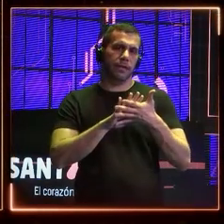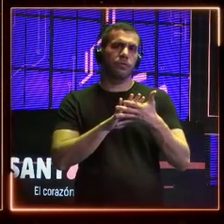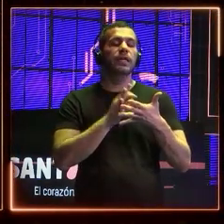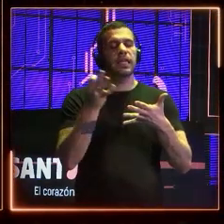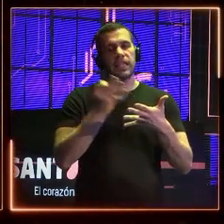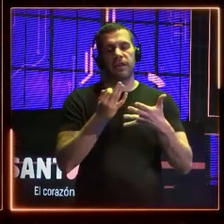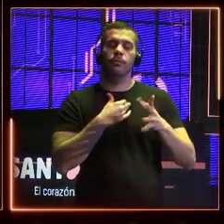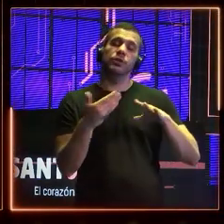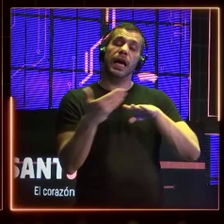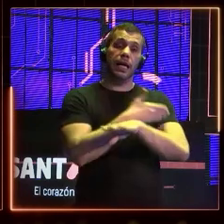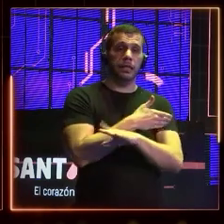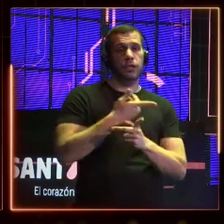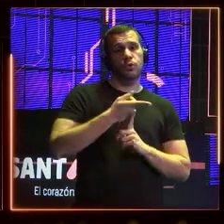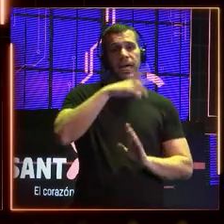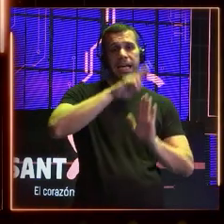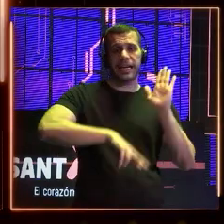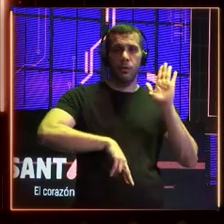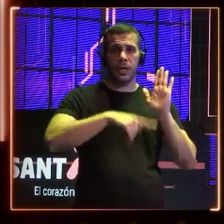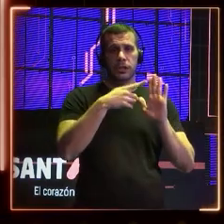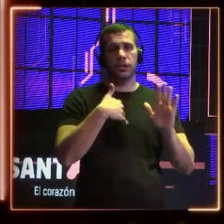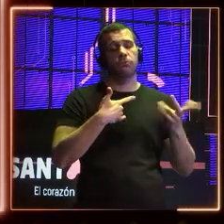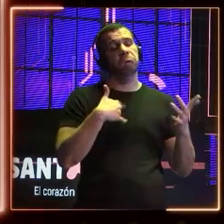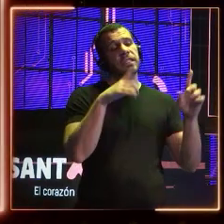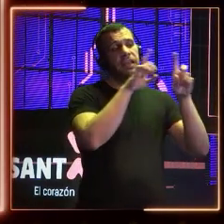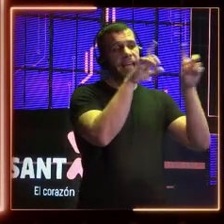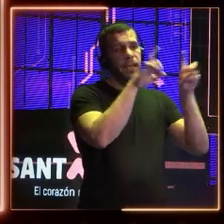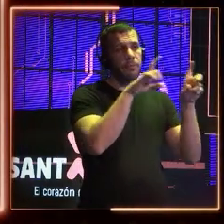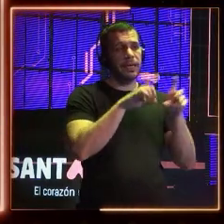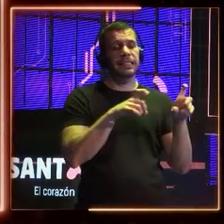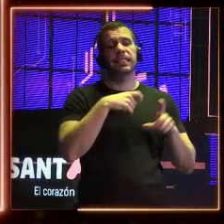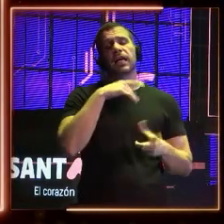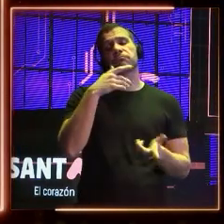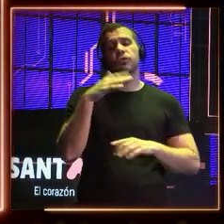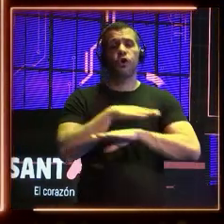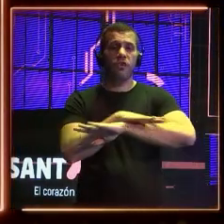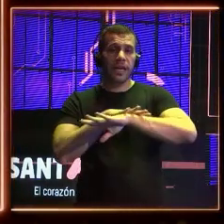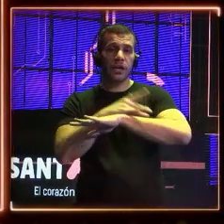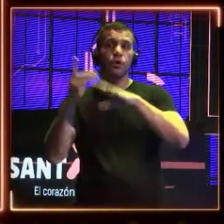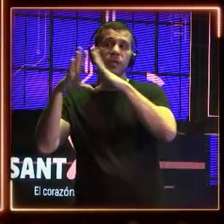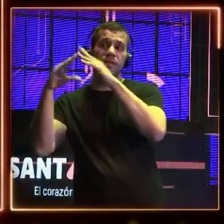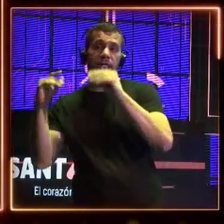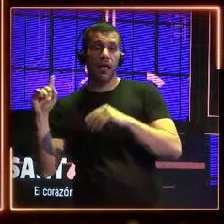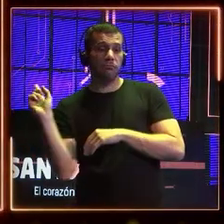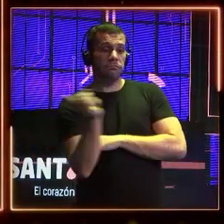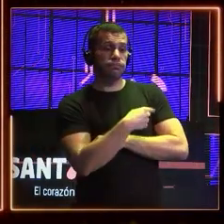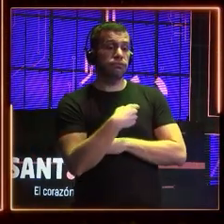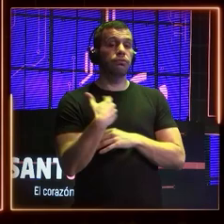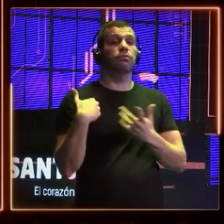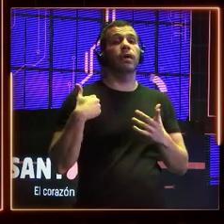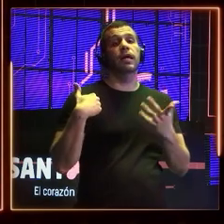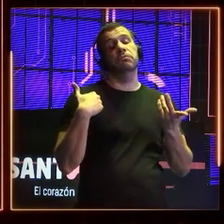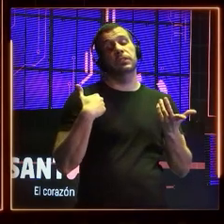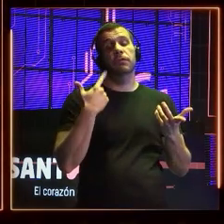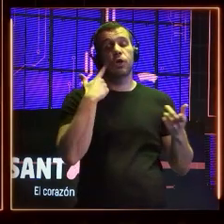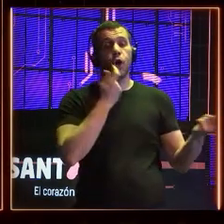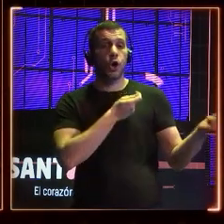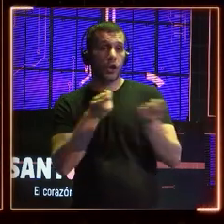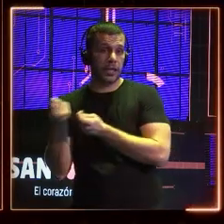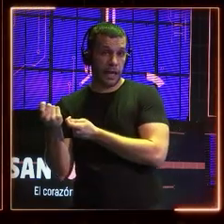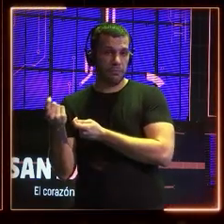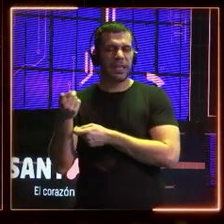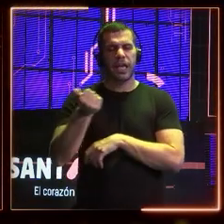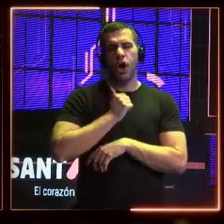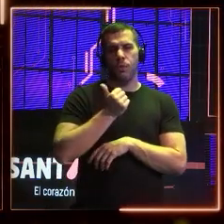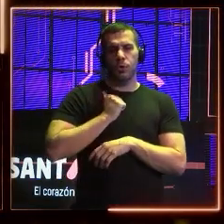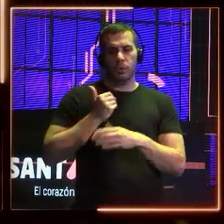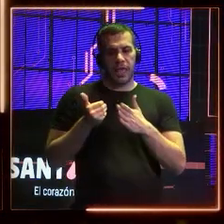que todos trabajemos de forma coordinada las empresas los gobiernos las universidades pero sin duda lo que hay por delante es un montón de oportunidades y de nuevo creo